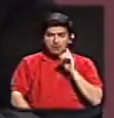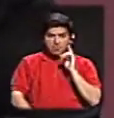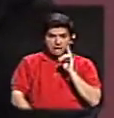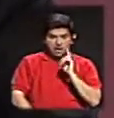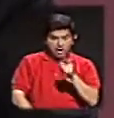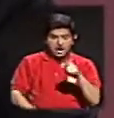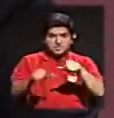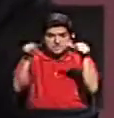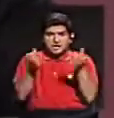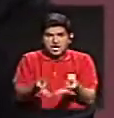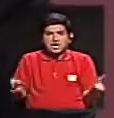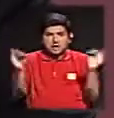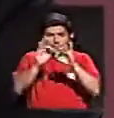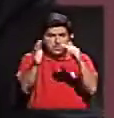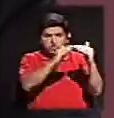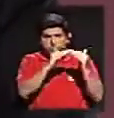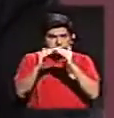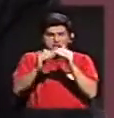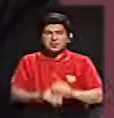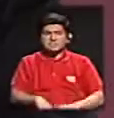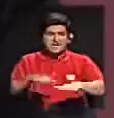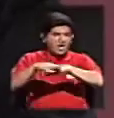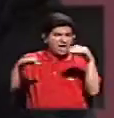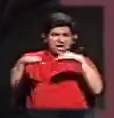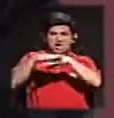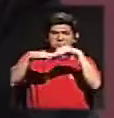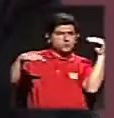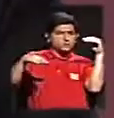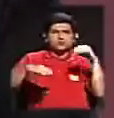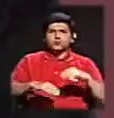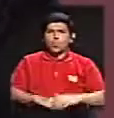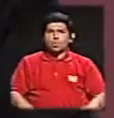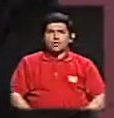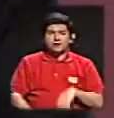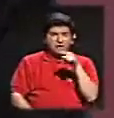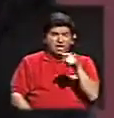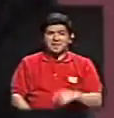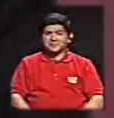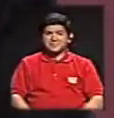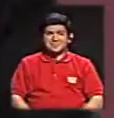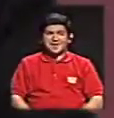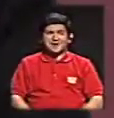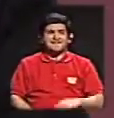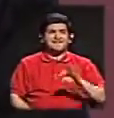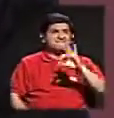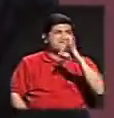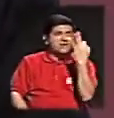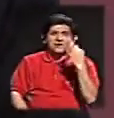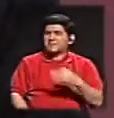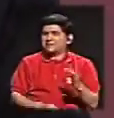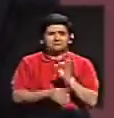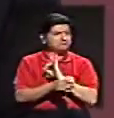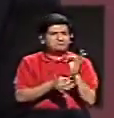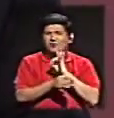sector importante de la población que ha estado quedando excluido, esa receta está lejos de haberle